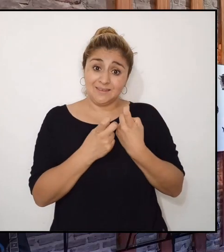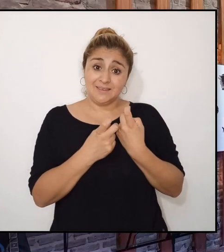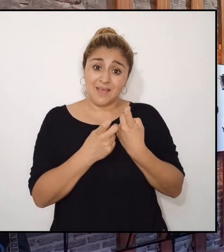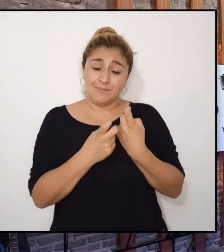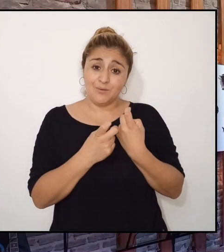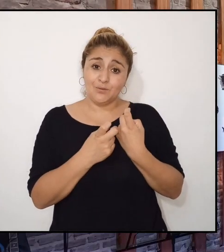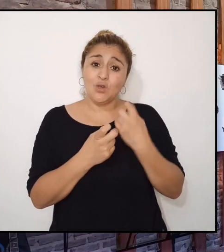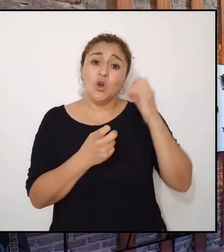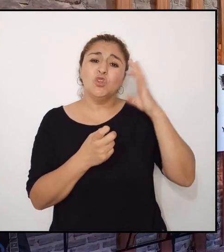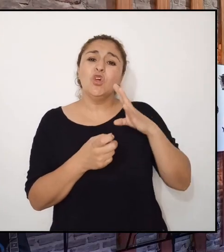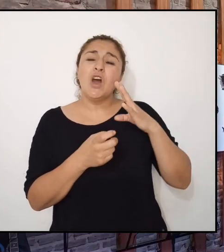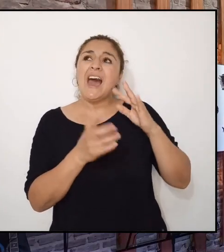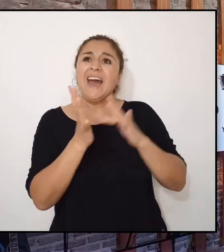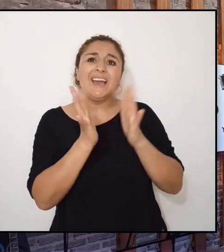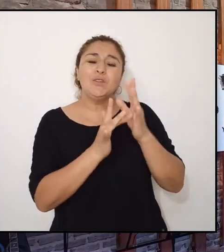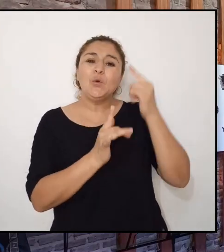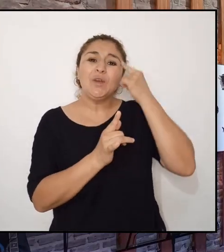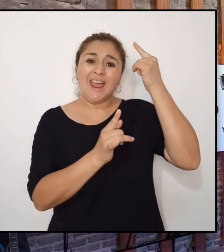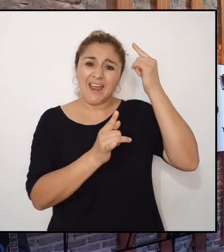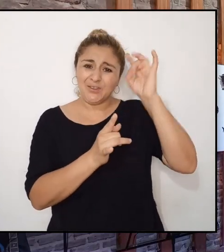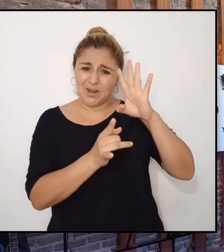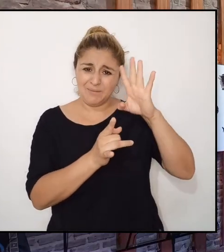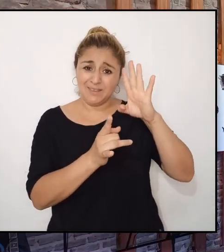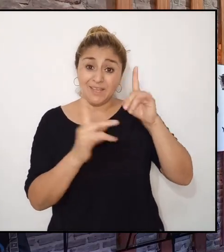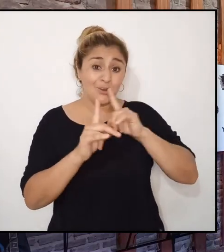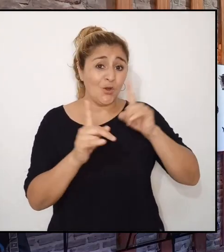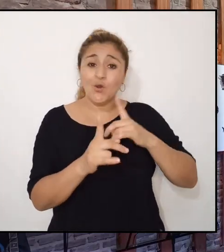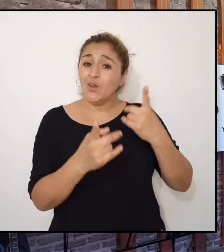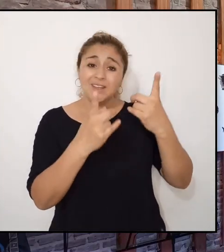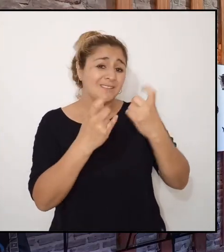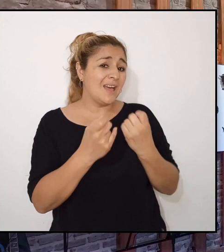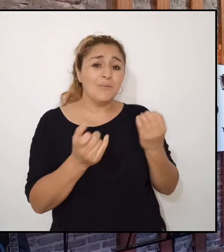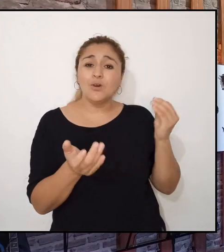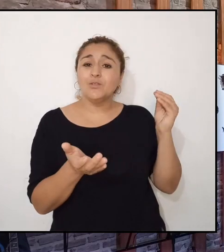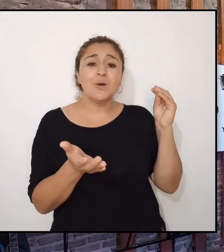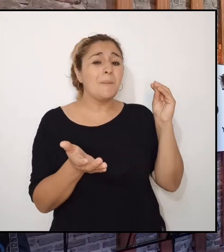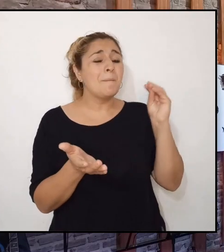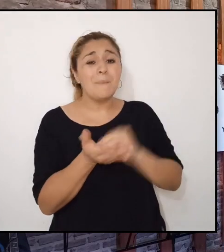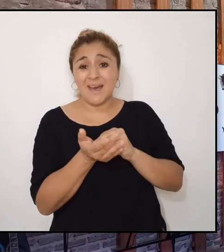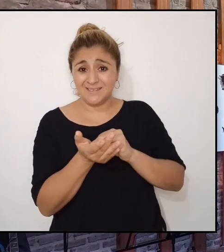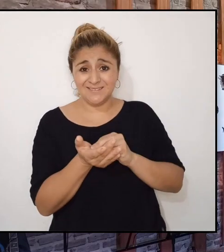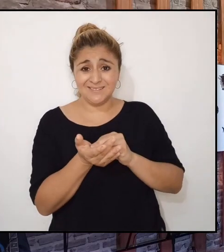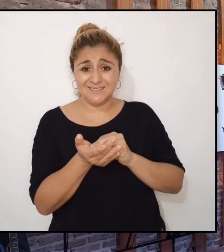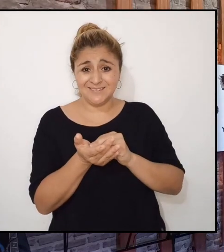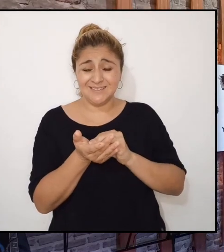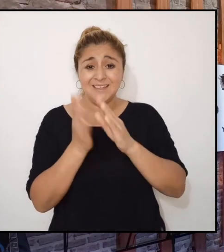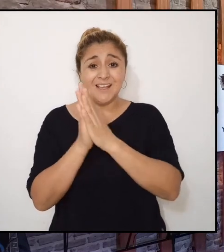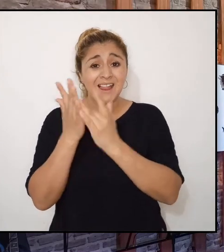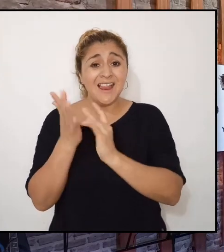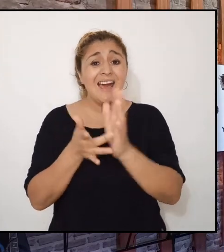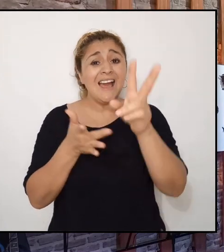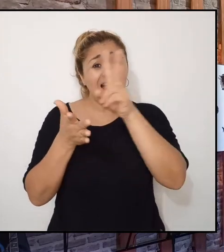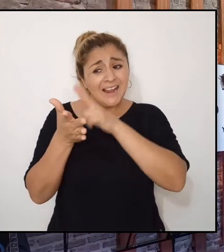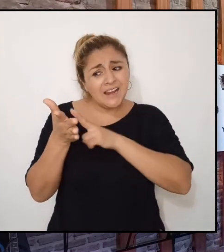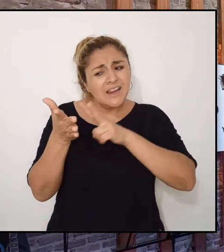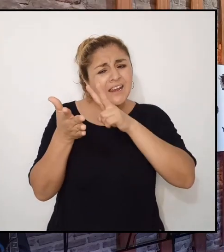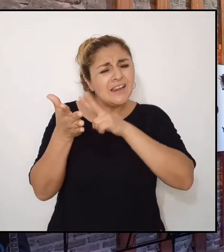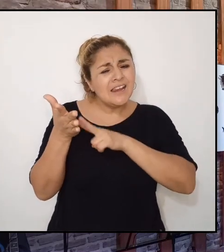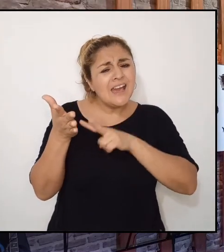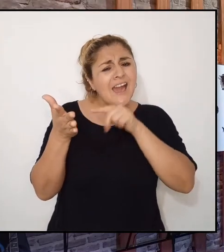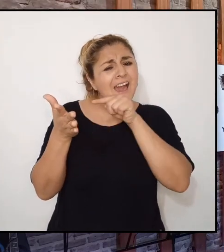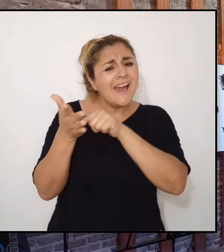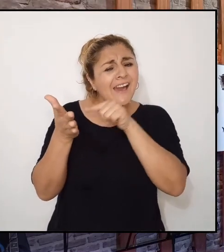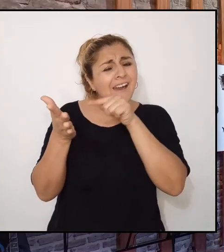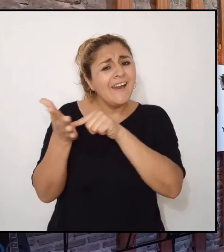suelo decir en mi congregación, no quiero que nadie se ofenda si tiene eso y puede usarlo y está perfecto. Que digo, muchos que andan con la remera, que soy de